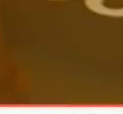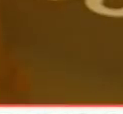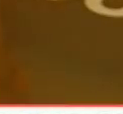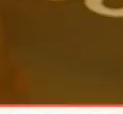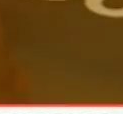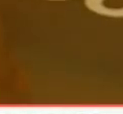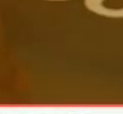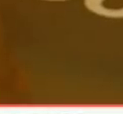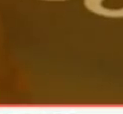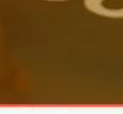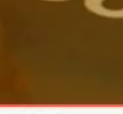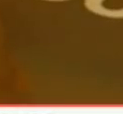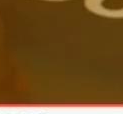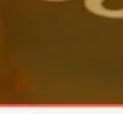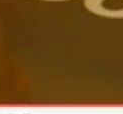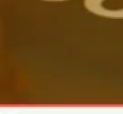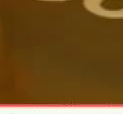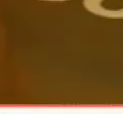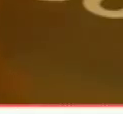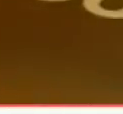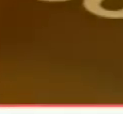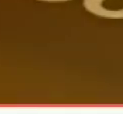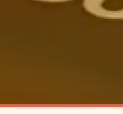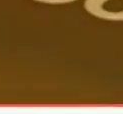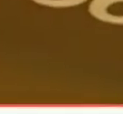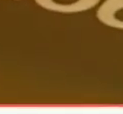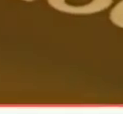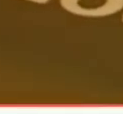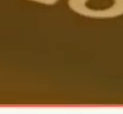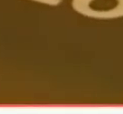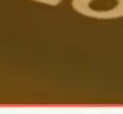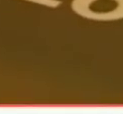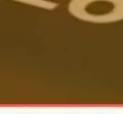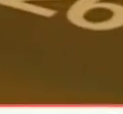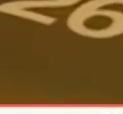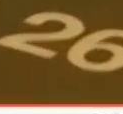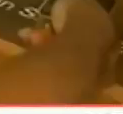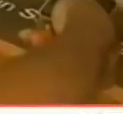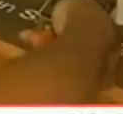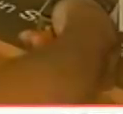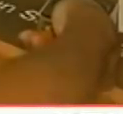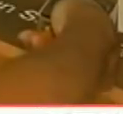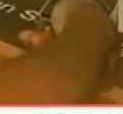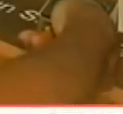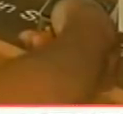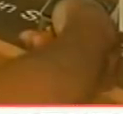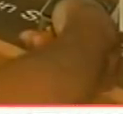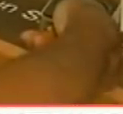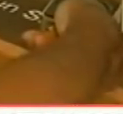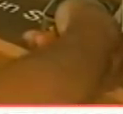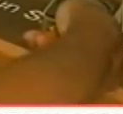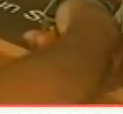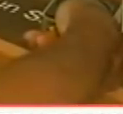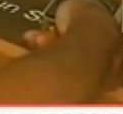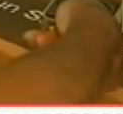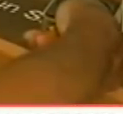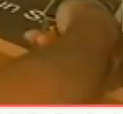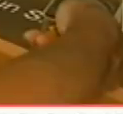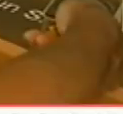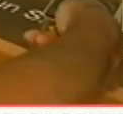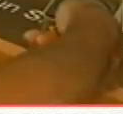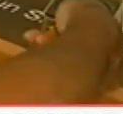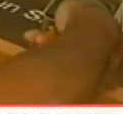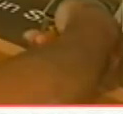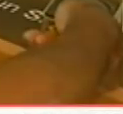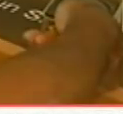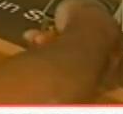instalamos biopago y promocionamos el nuevo servicio de pago que está lanzando el Banco Venezuela